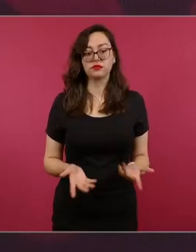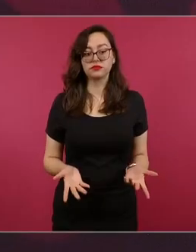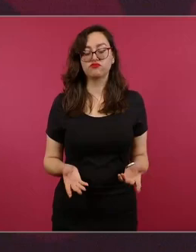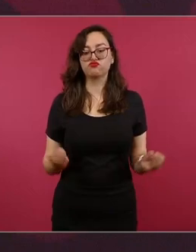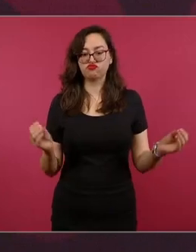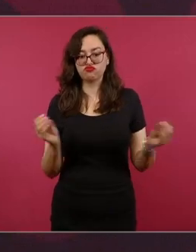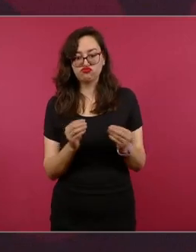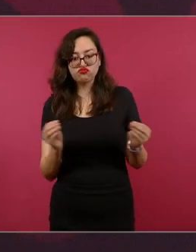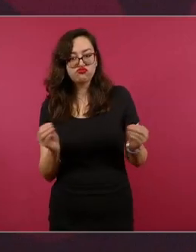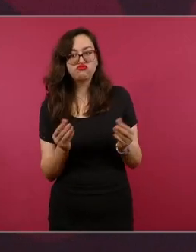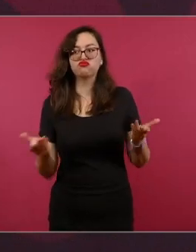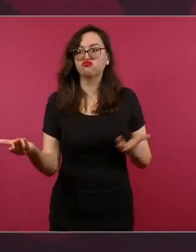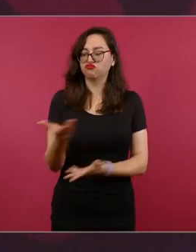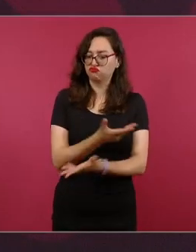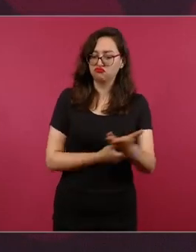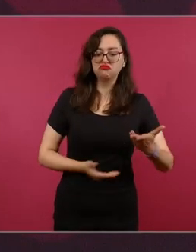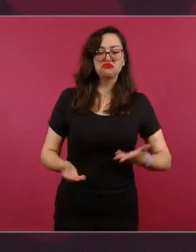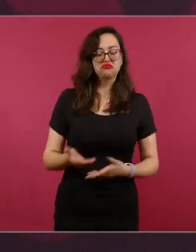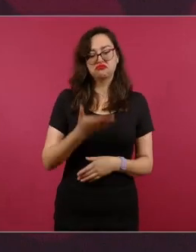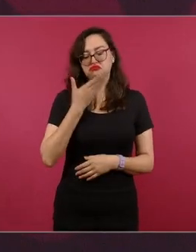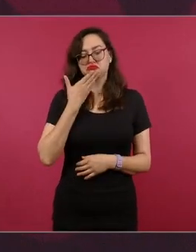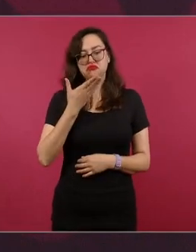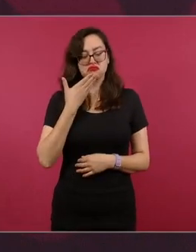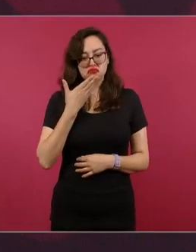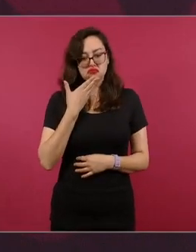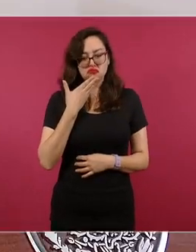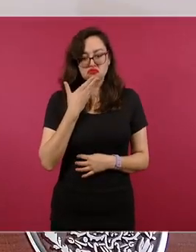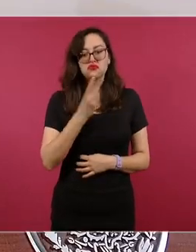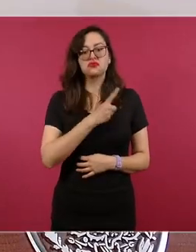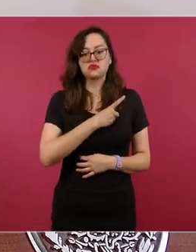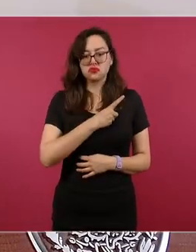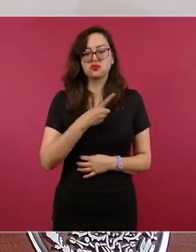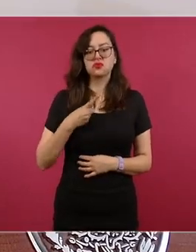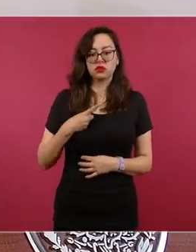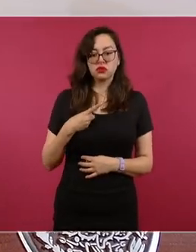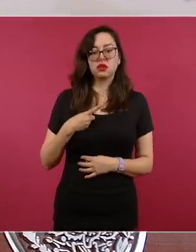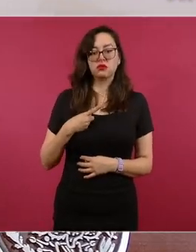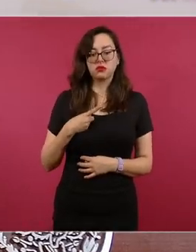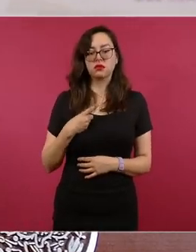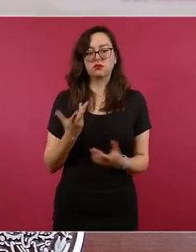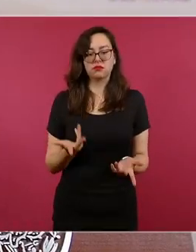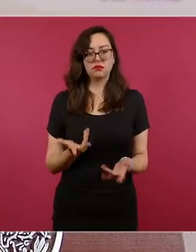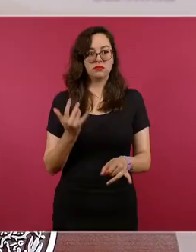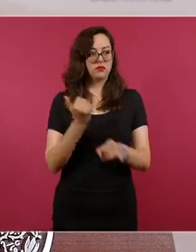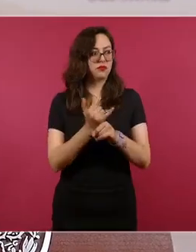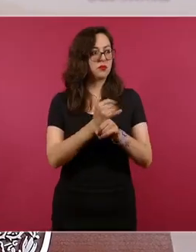que se sepa más de todo,